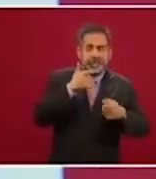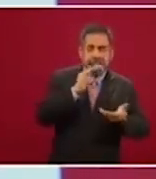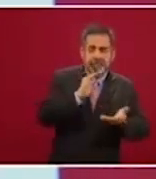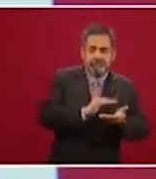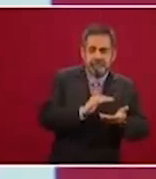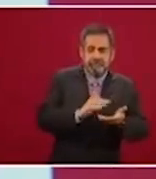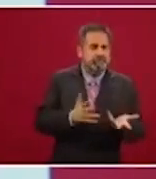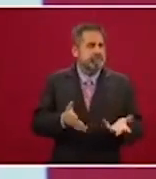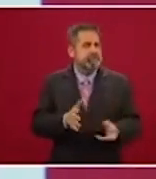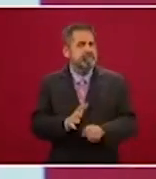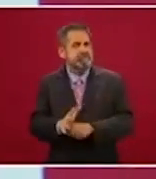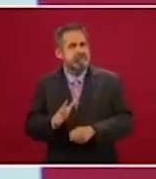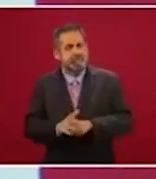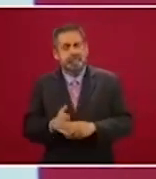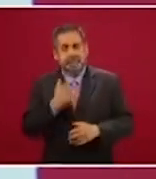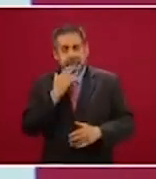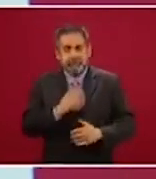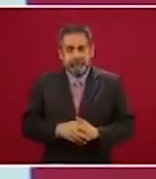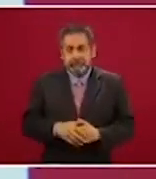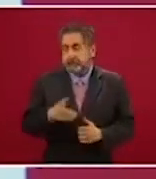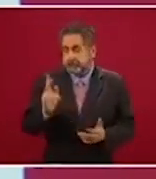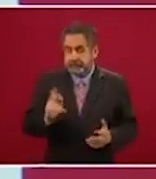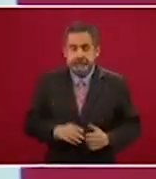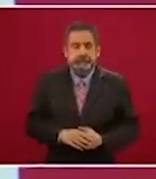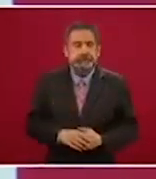De todas maneras,